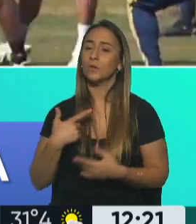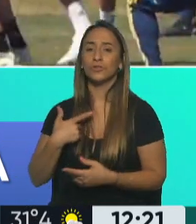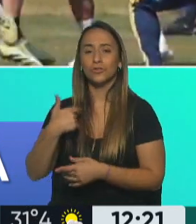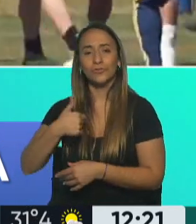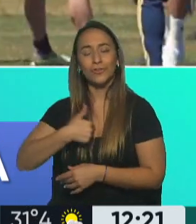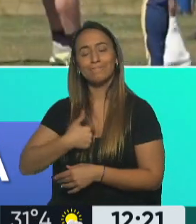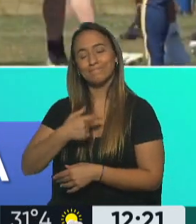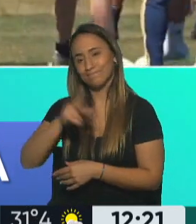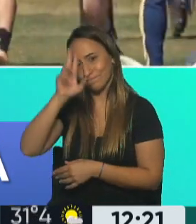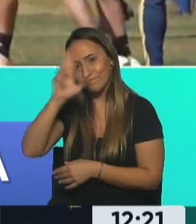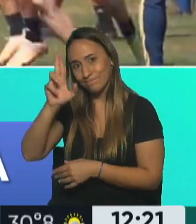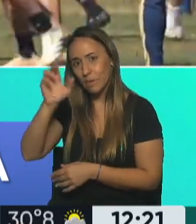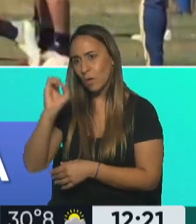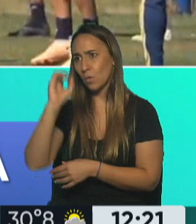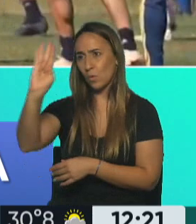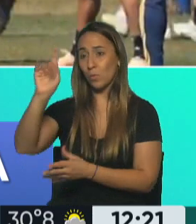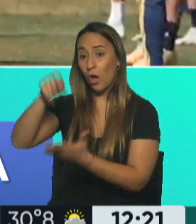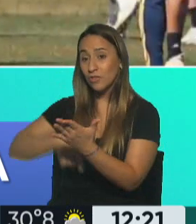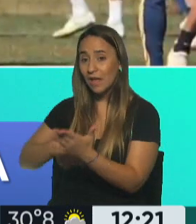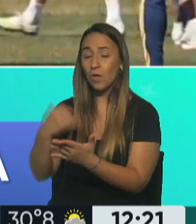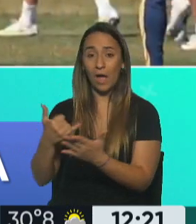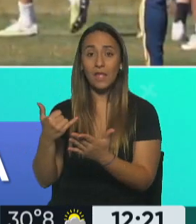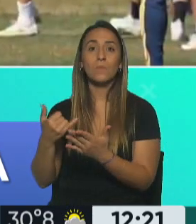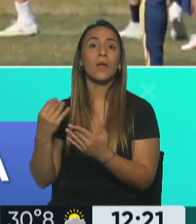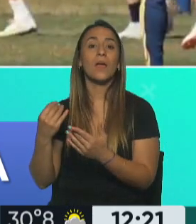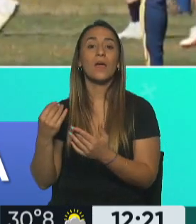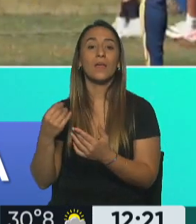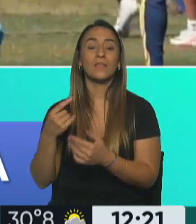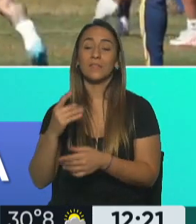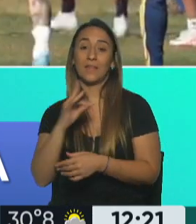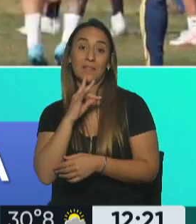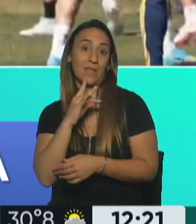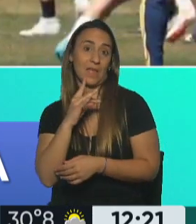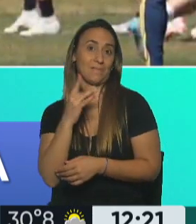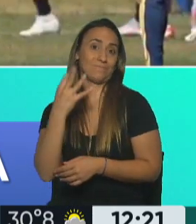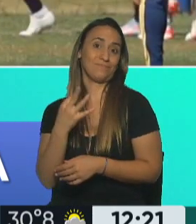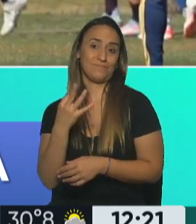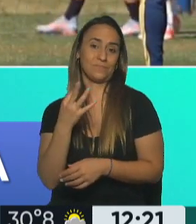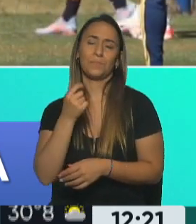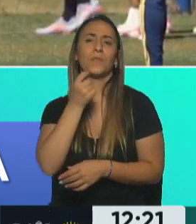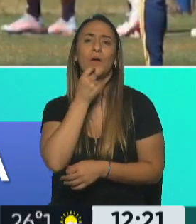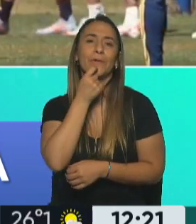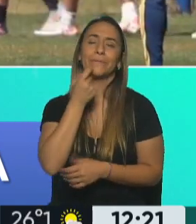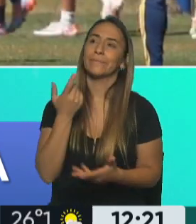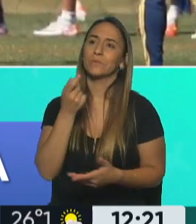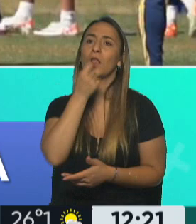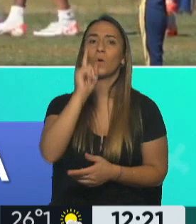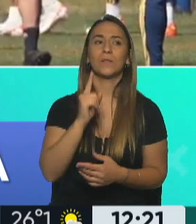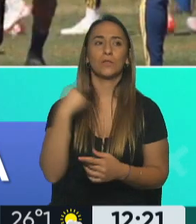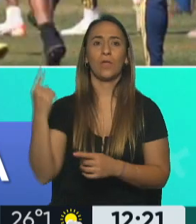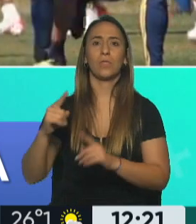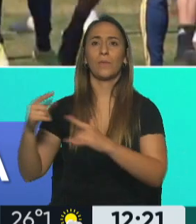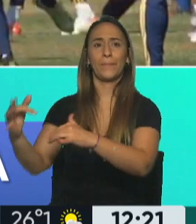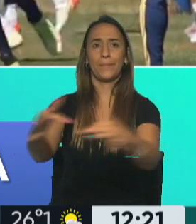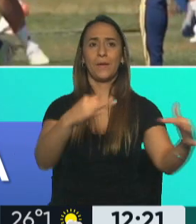cuando tenía contrato Porque después eh los técnicos en términos generales no les gusta a nadie le gusta que estén hablando de uno de una situación